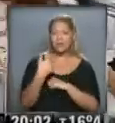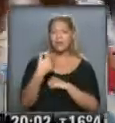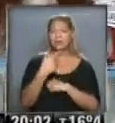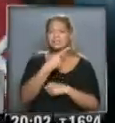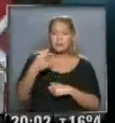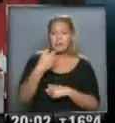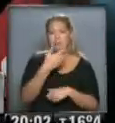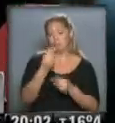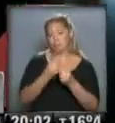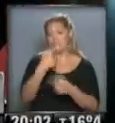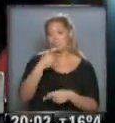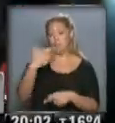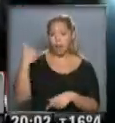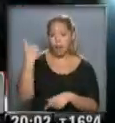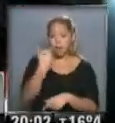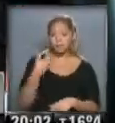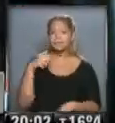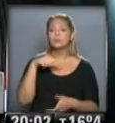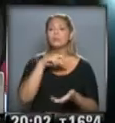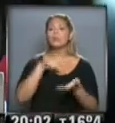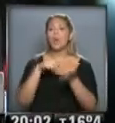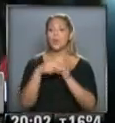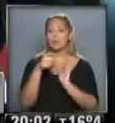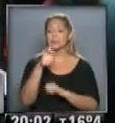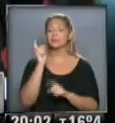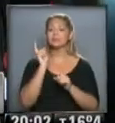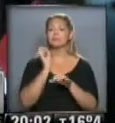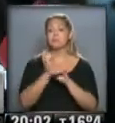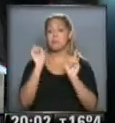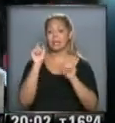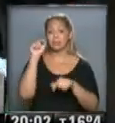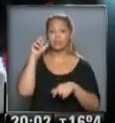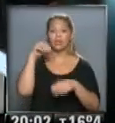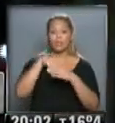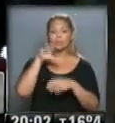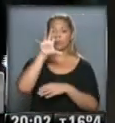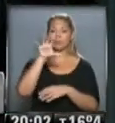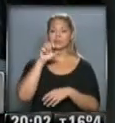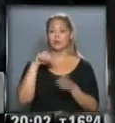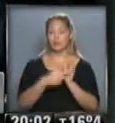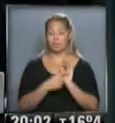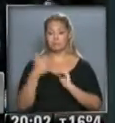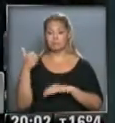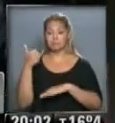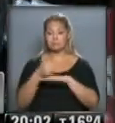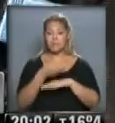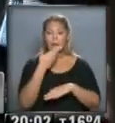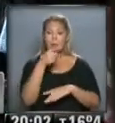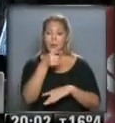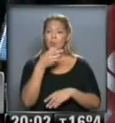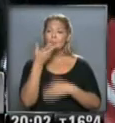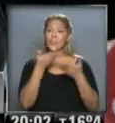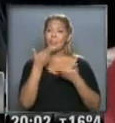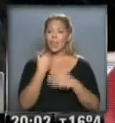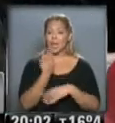varias semanas con los docentes en la provincia de Buenos Aires. Allí realizaron declaraciones, lo vemos a Baradel en